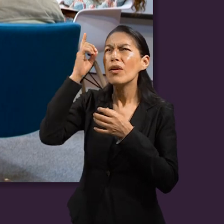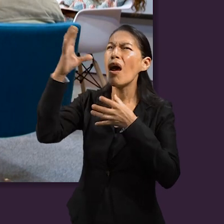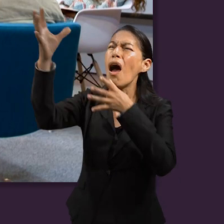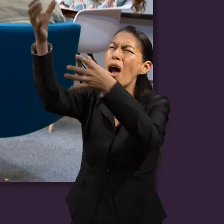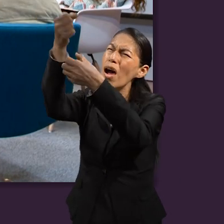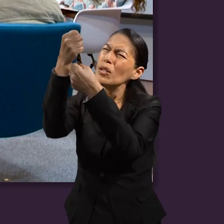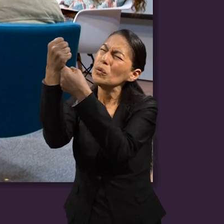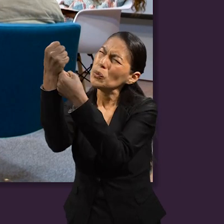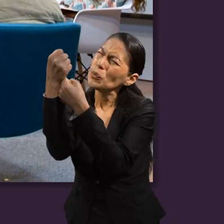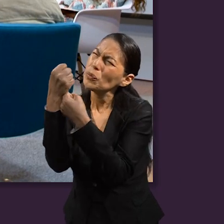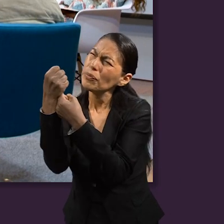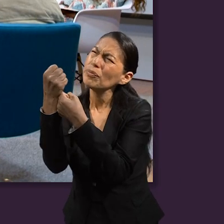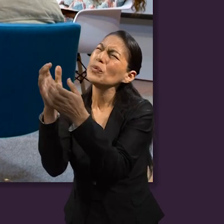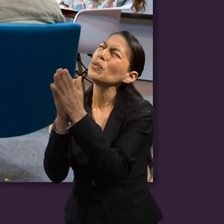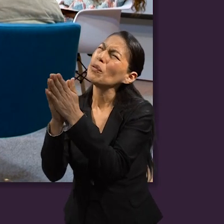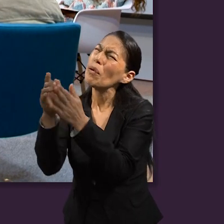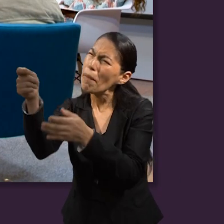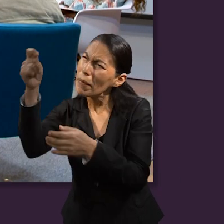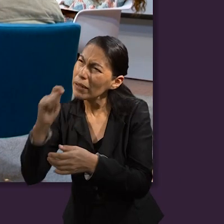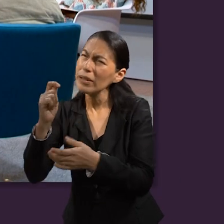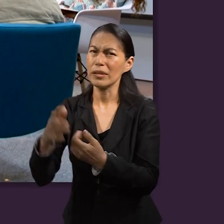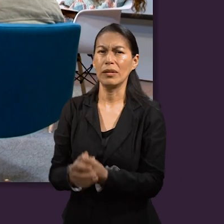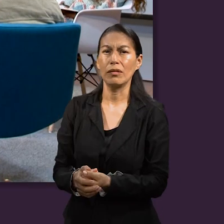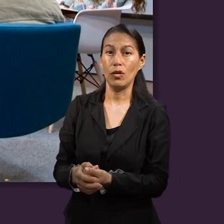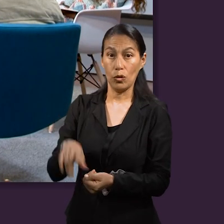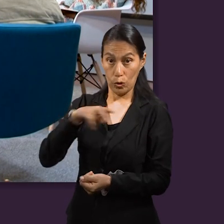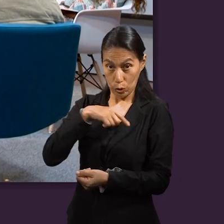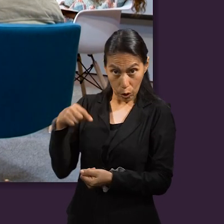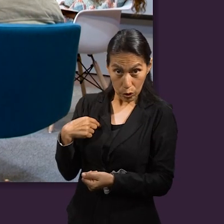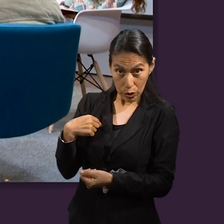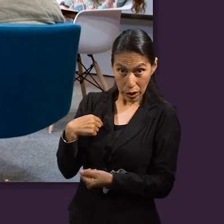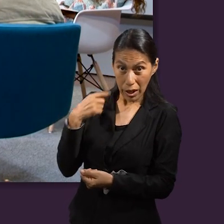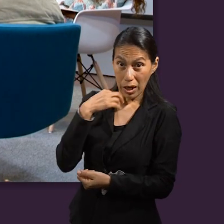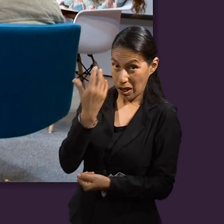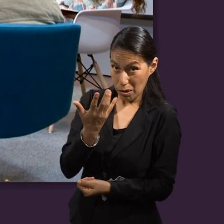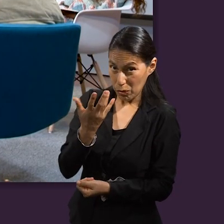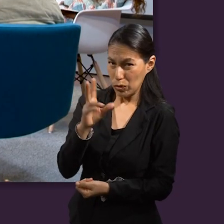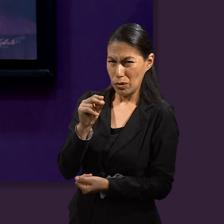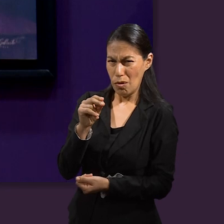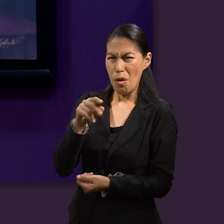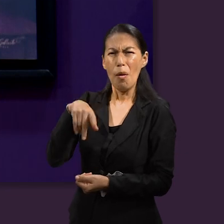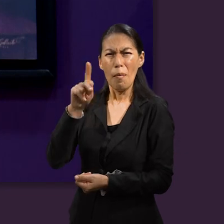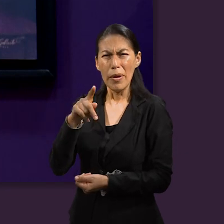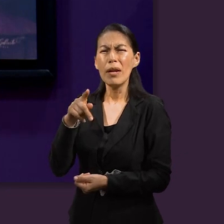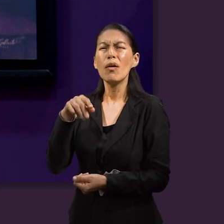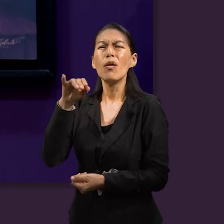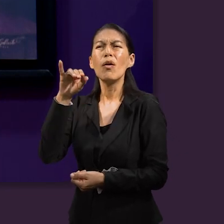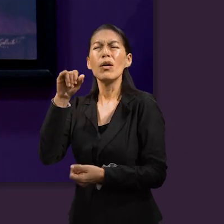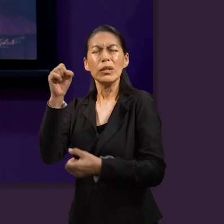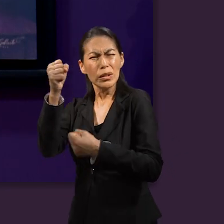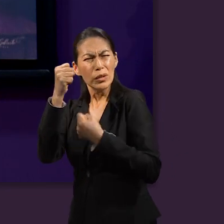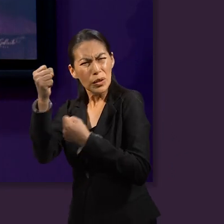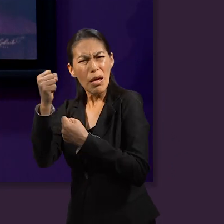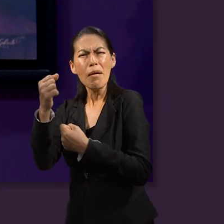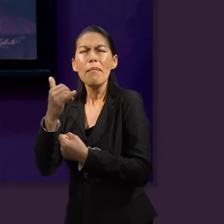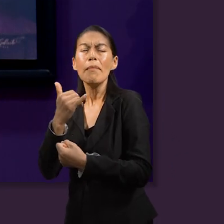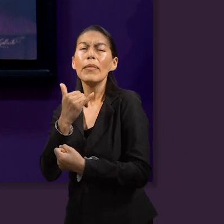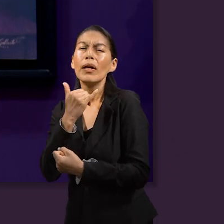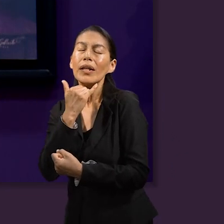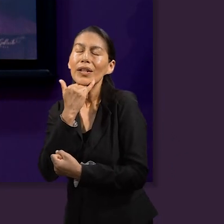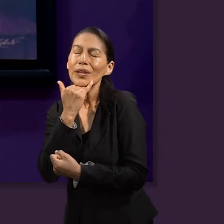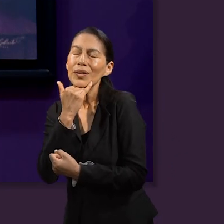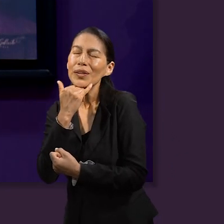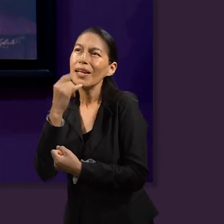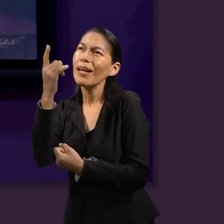bendiga no necesariamente nos va a dar lo que queremos en ese momento pero sí nos puede dar la seguridad de su perdón